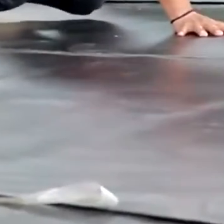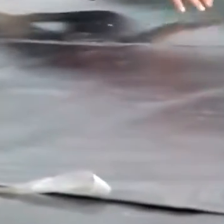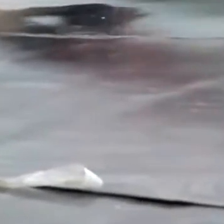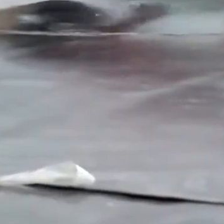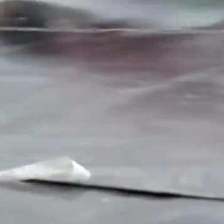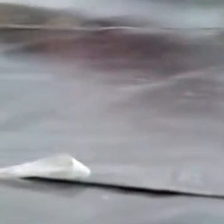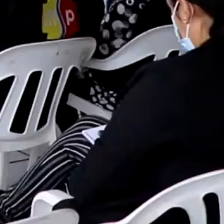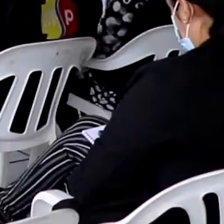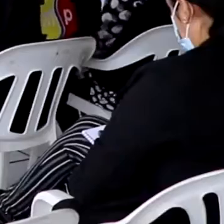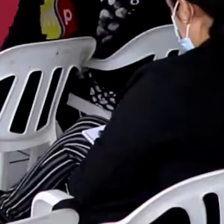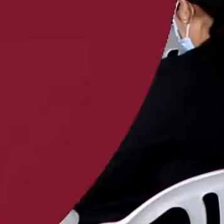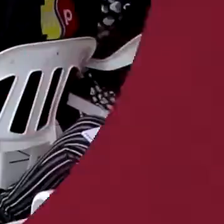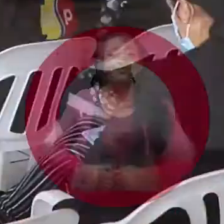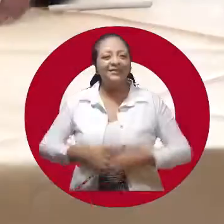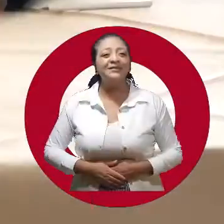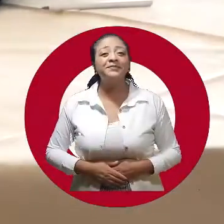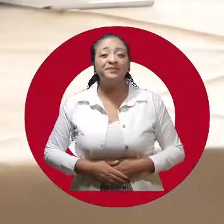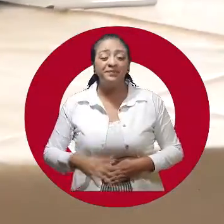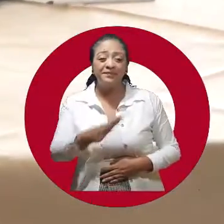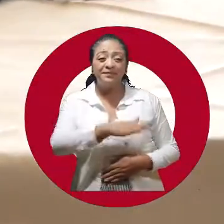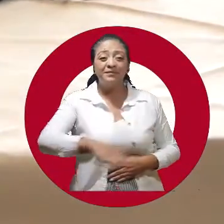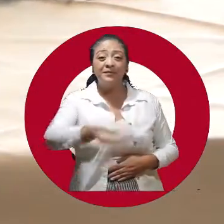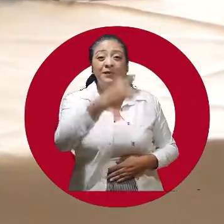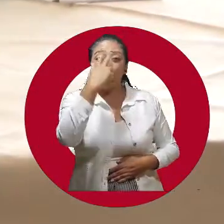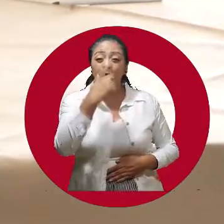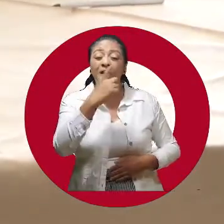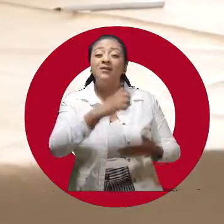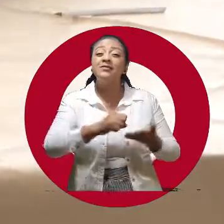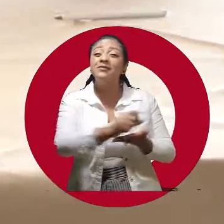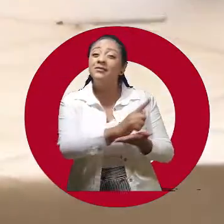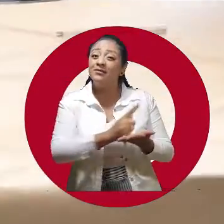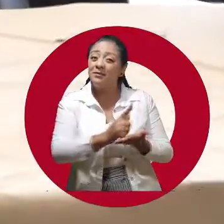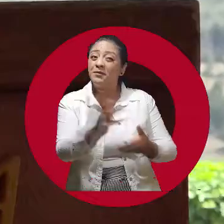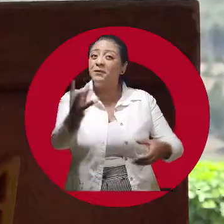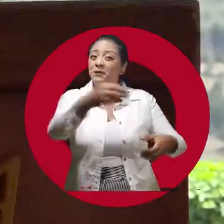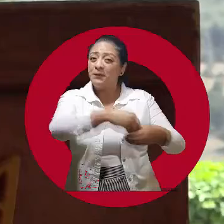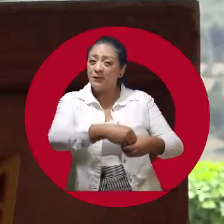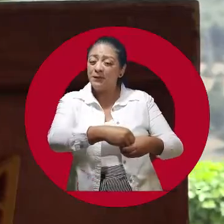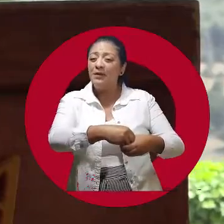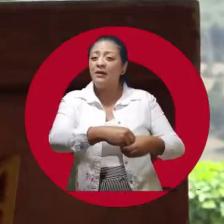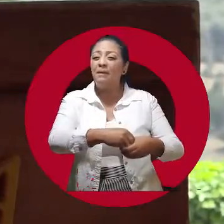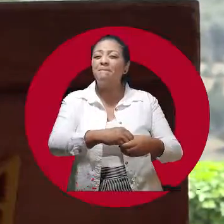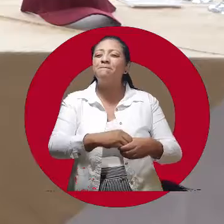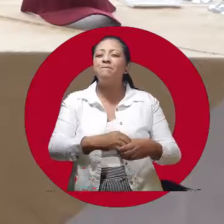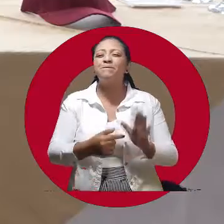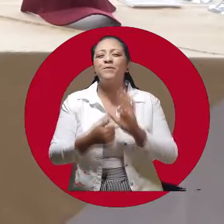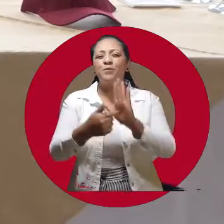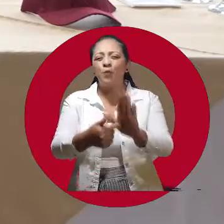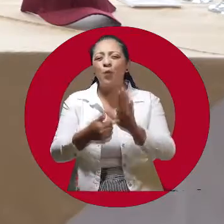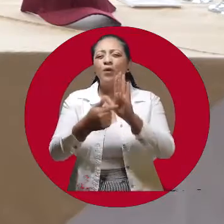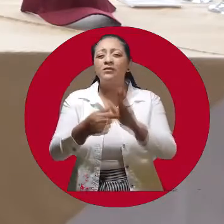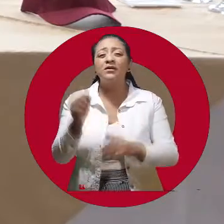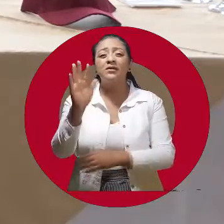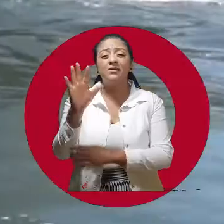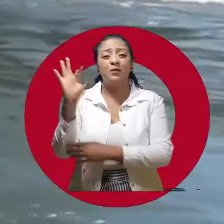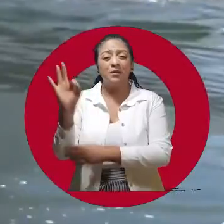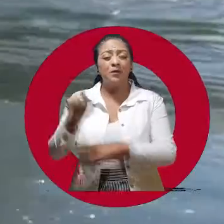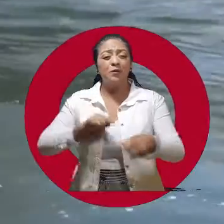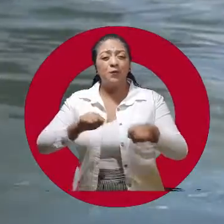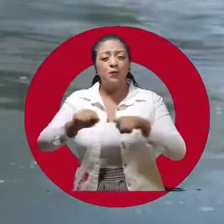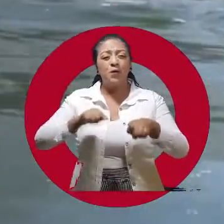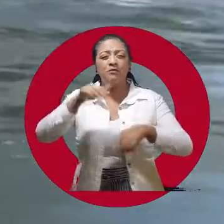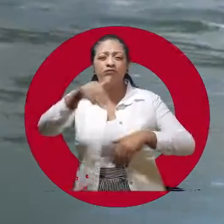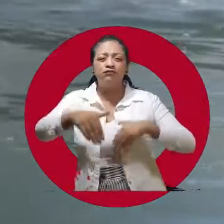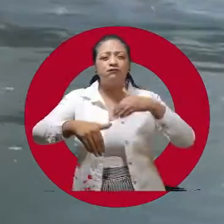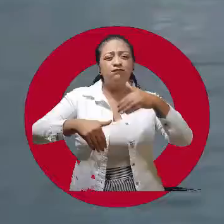kunata, hatari chingapak. En el Hotel Medina del Lago, en la parroquia San Pablo, se realizó la presentación oficial de la